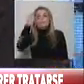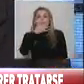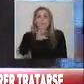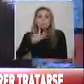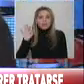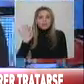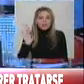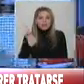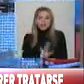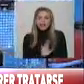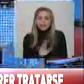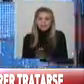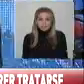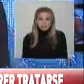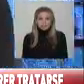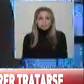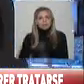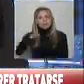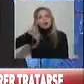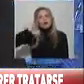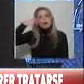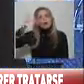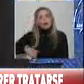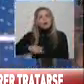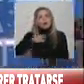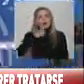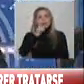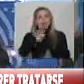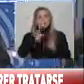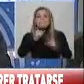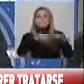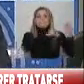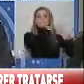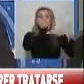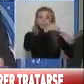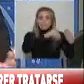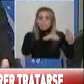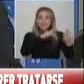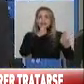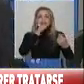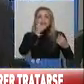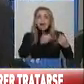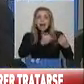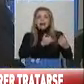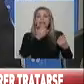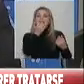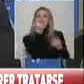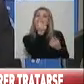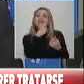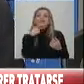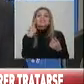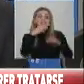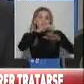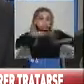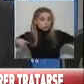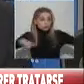chiquitos. Nueva hay otros vida... seis chiquitos hijos de este. Porque si no nos escapamos del caso de Antonella, ¿no? Los padres están separados. El padre pide